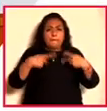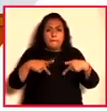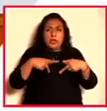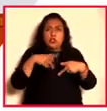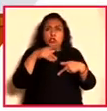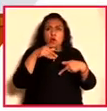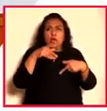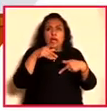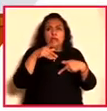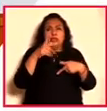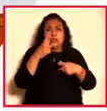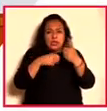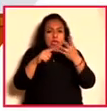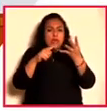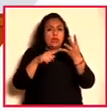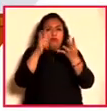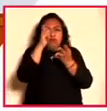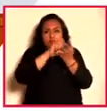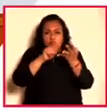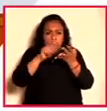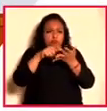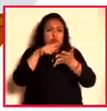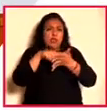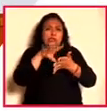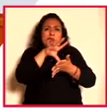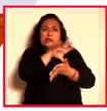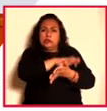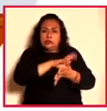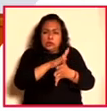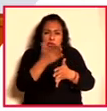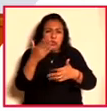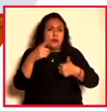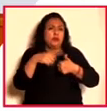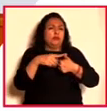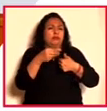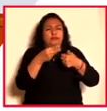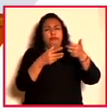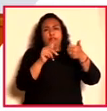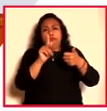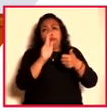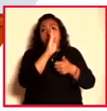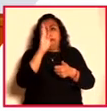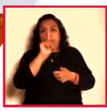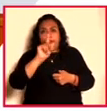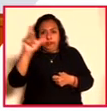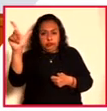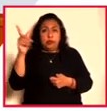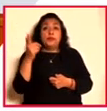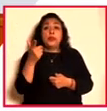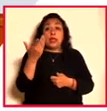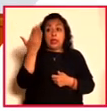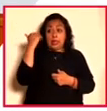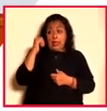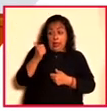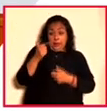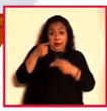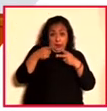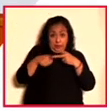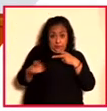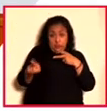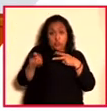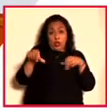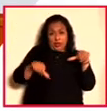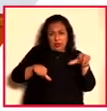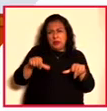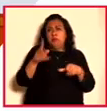escritores, bibliófilos, bibliotecólogos. El ciclo inició en abril pasado y ha convocado especialistas de